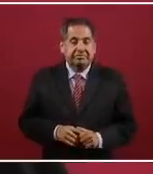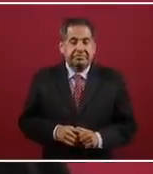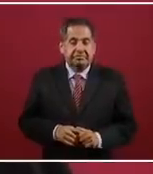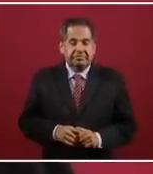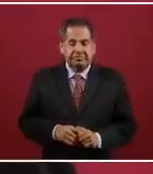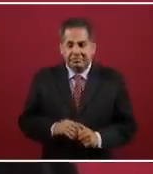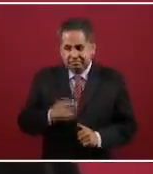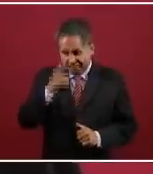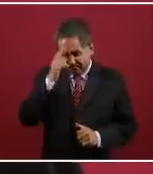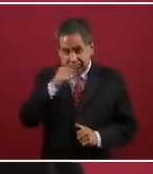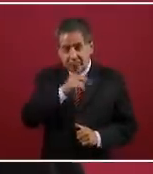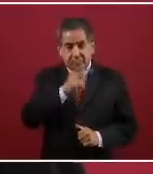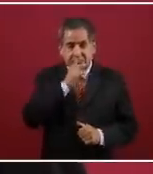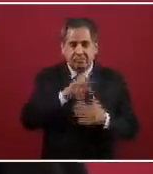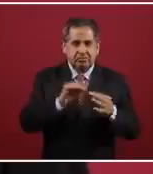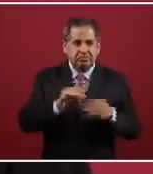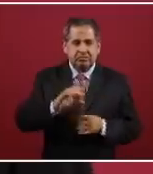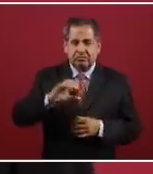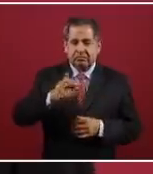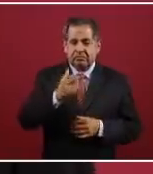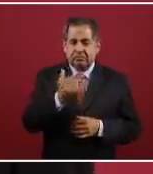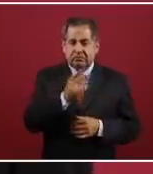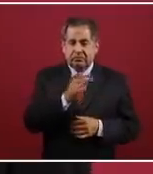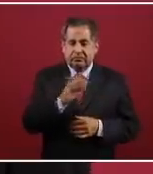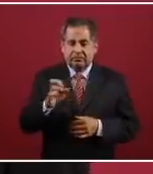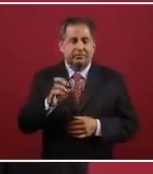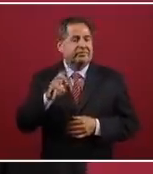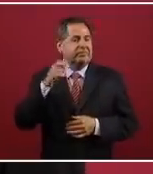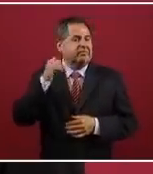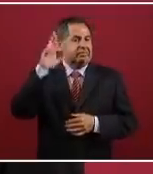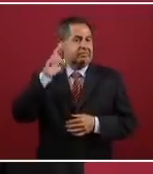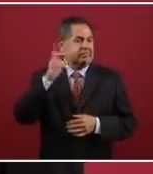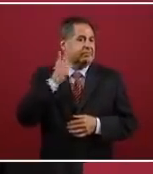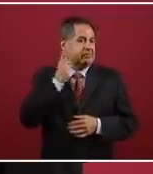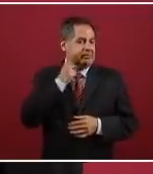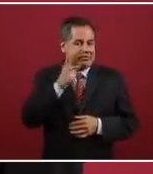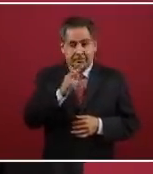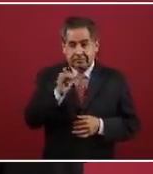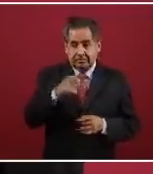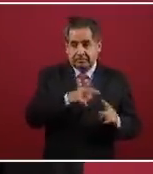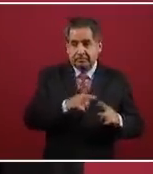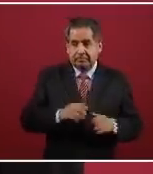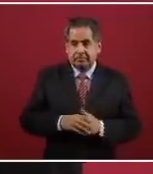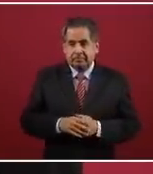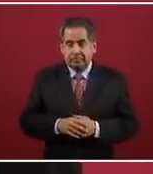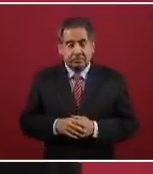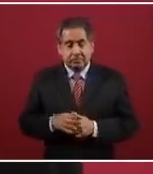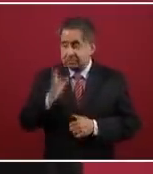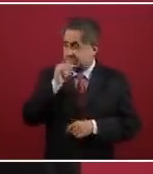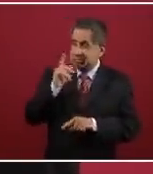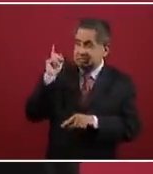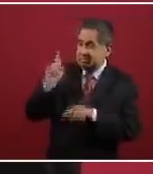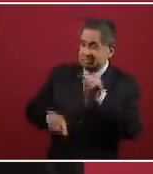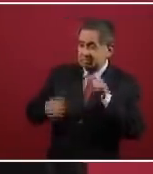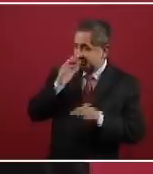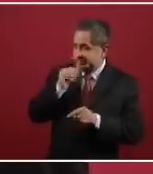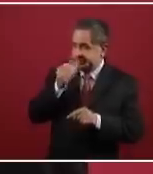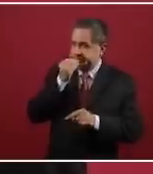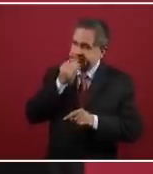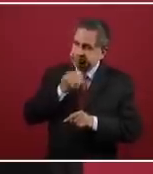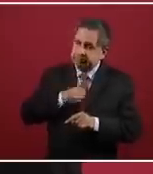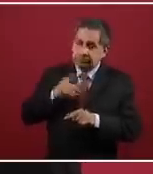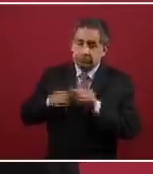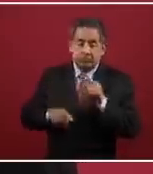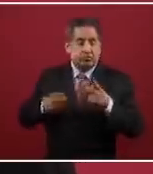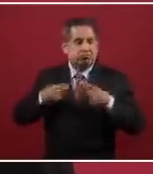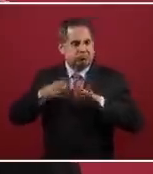Me acuerdo de una expresión de Chaufet, que era diputado, cuando ya no pudieron, que tuvieron que dar marcha atrás, porque el